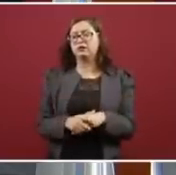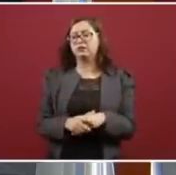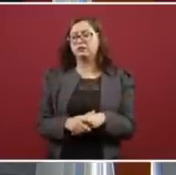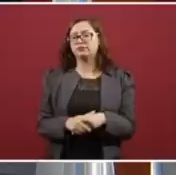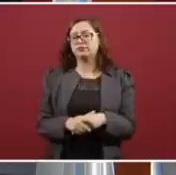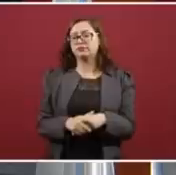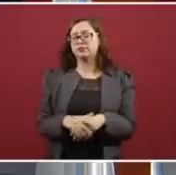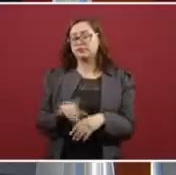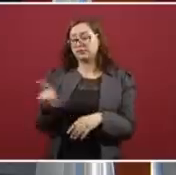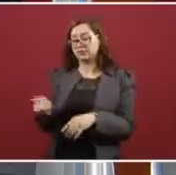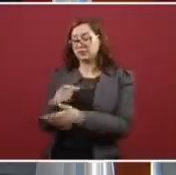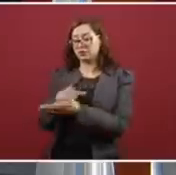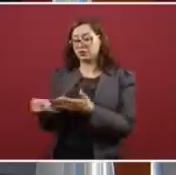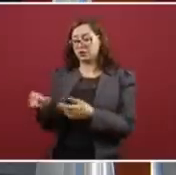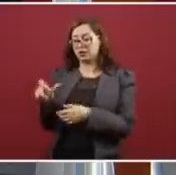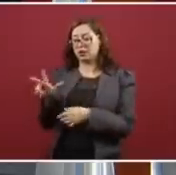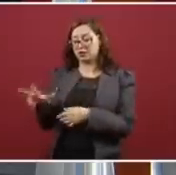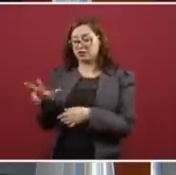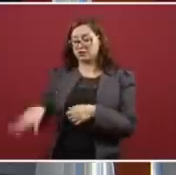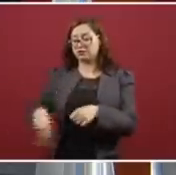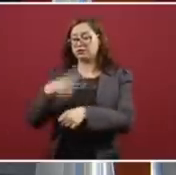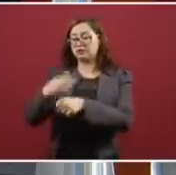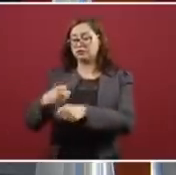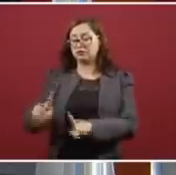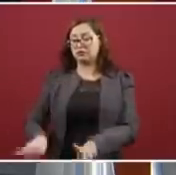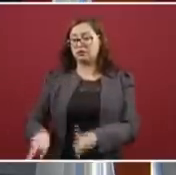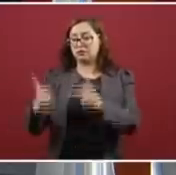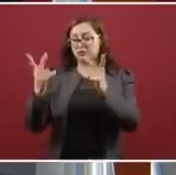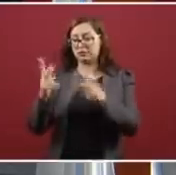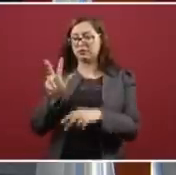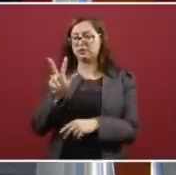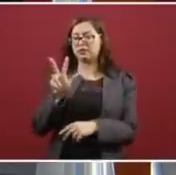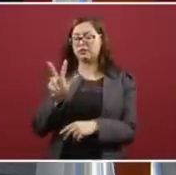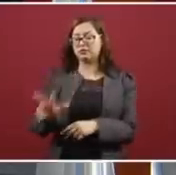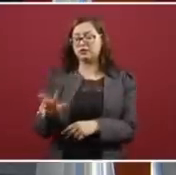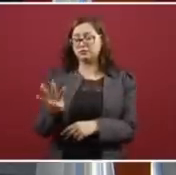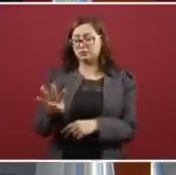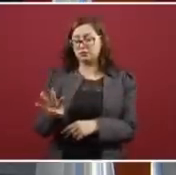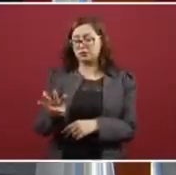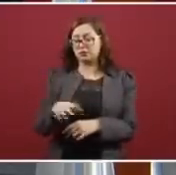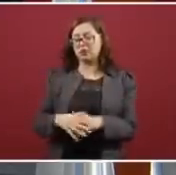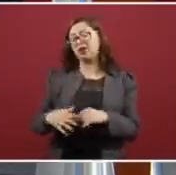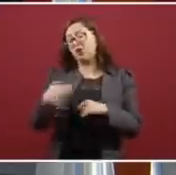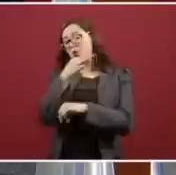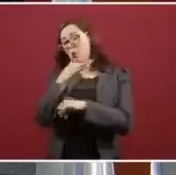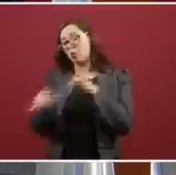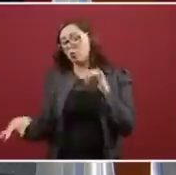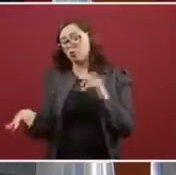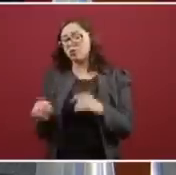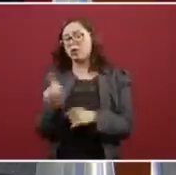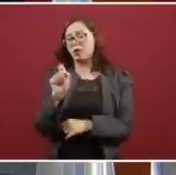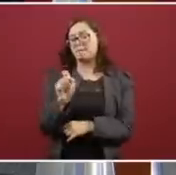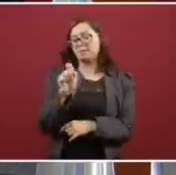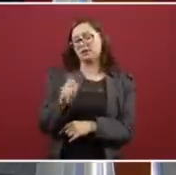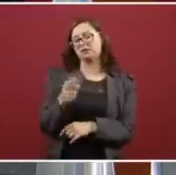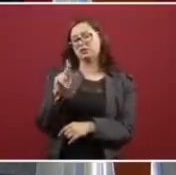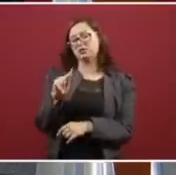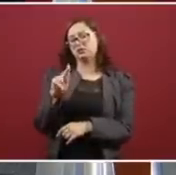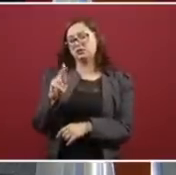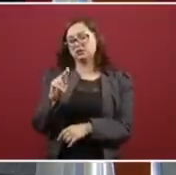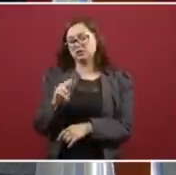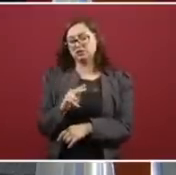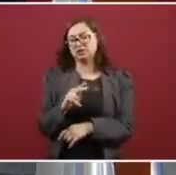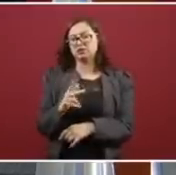92 centavos de originación 37 centavos de diferencial y tenemos la última en 2080